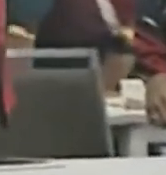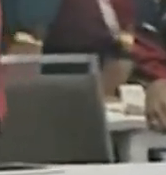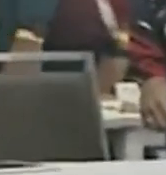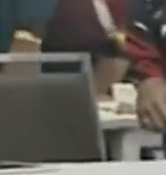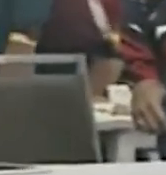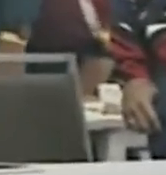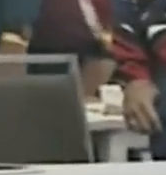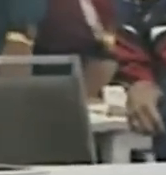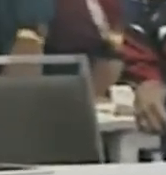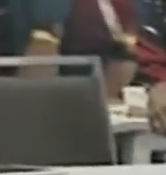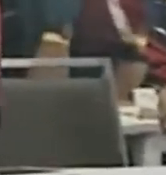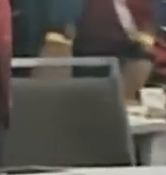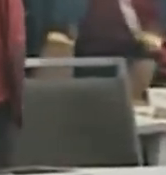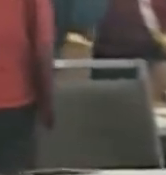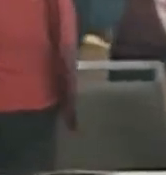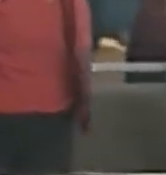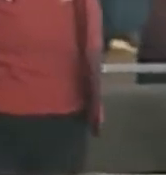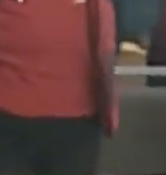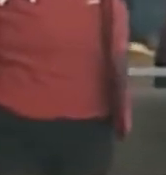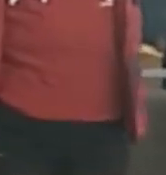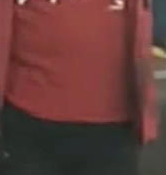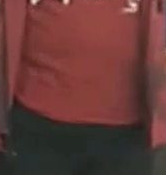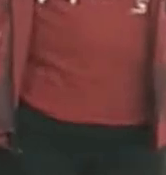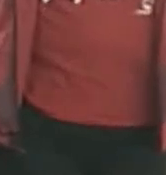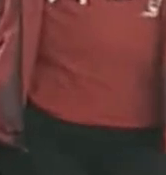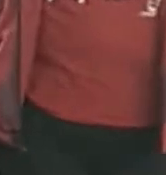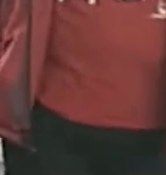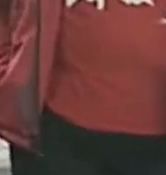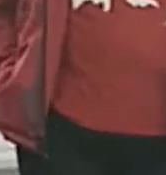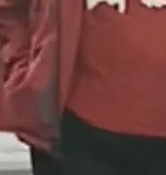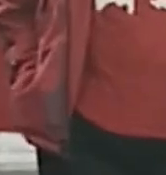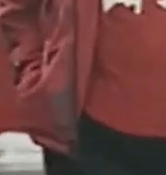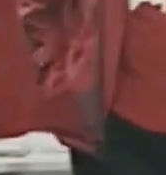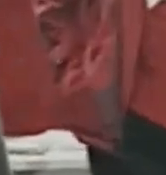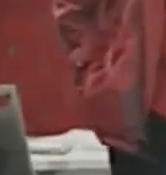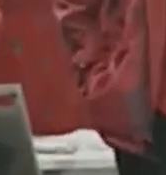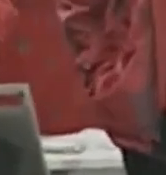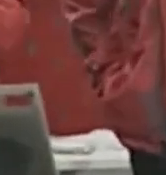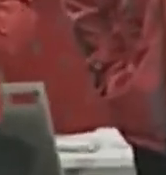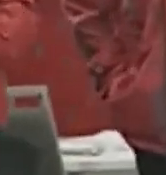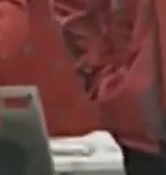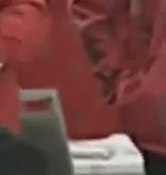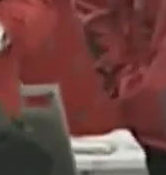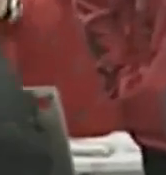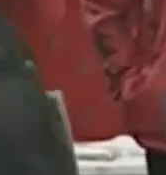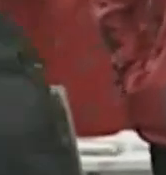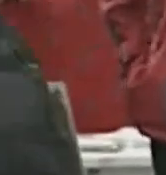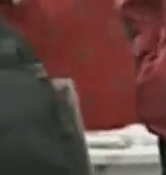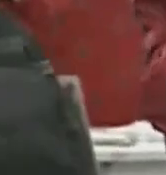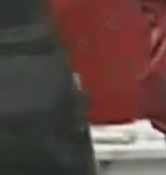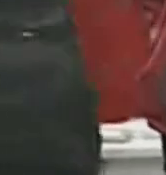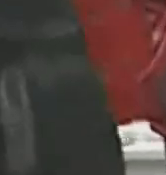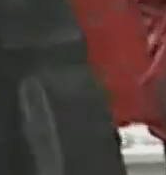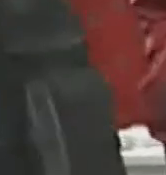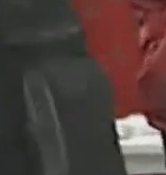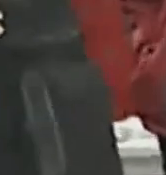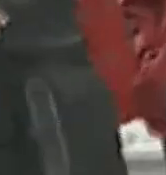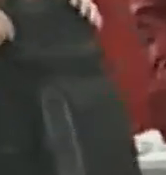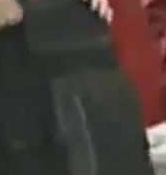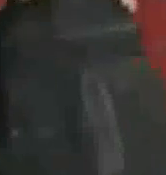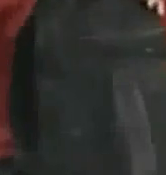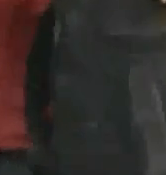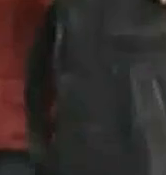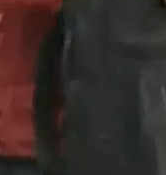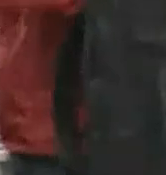el tercer anillo, que es fundamental, el de ampliar las alianzas culturales y económicas. Con esta información devolvemos nuevamente el pase a